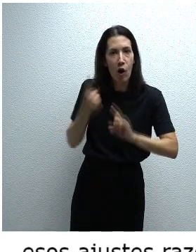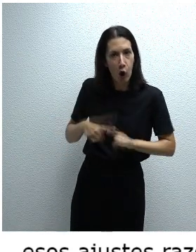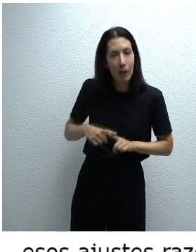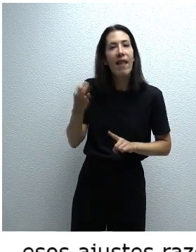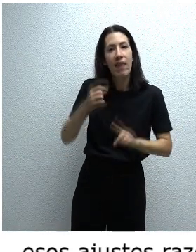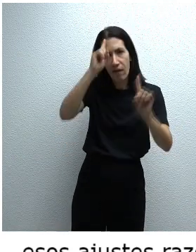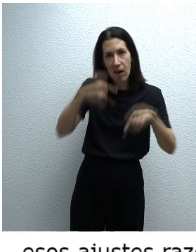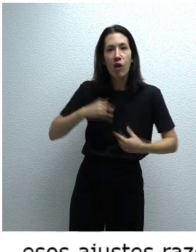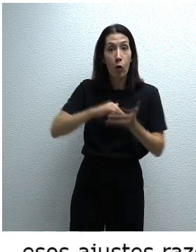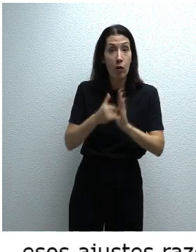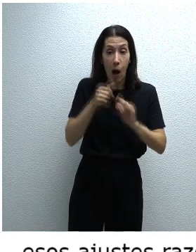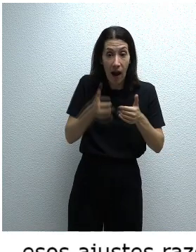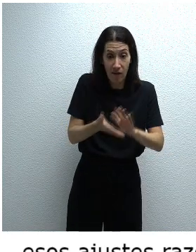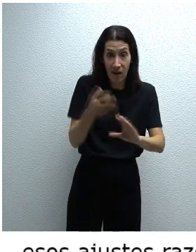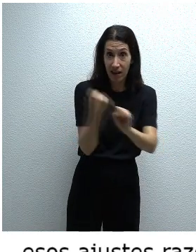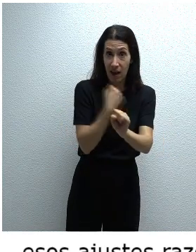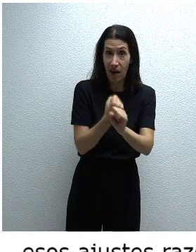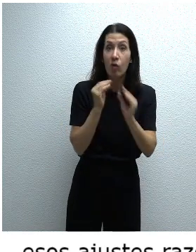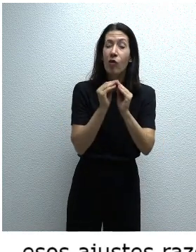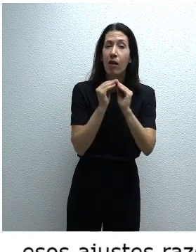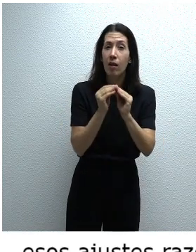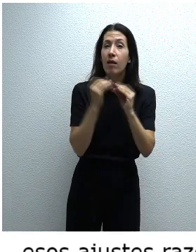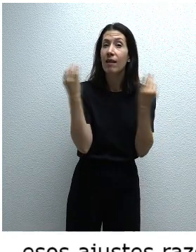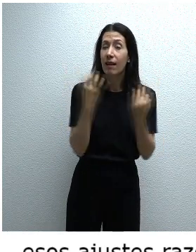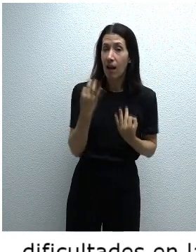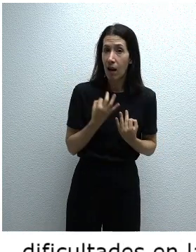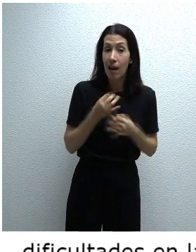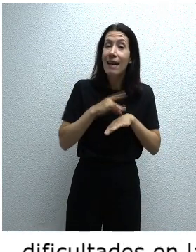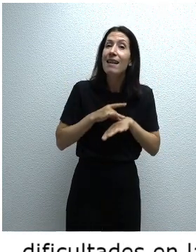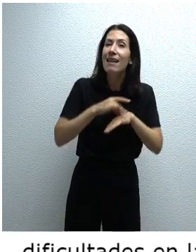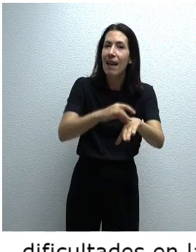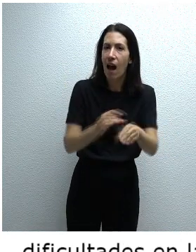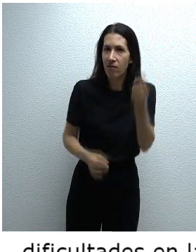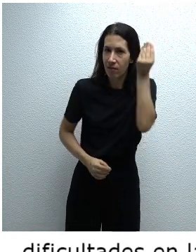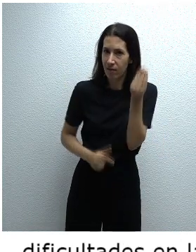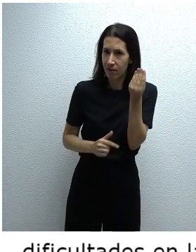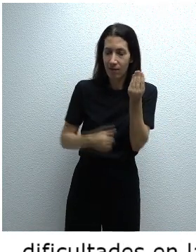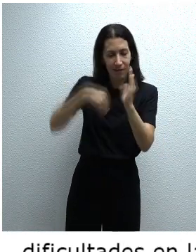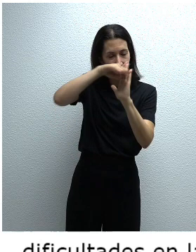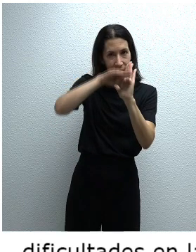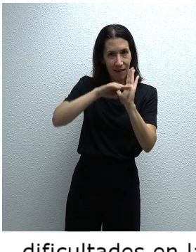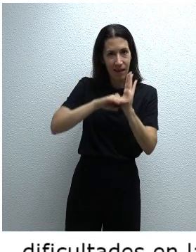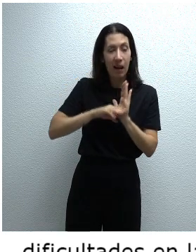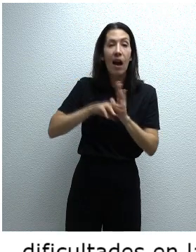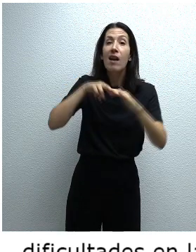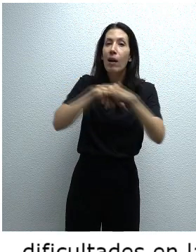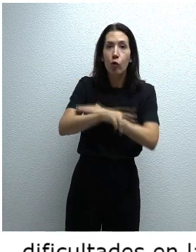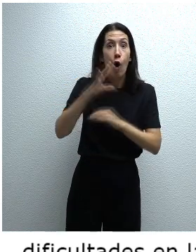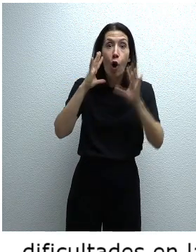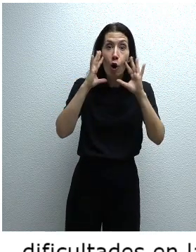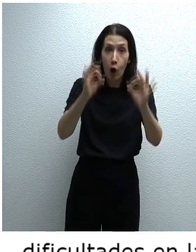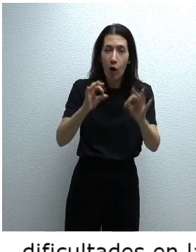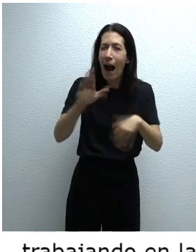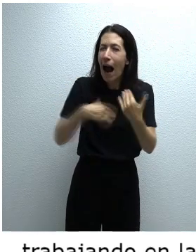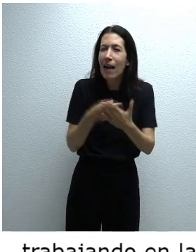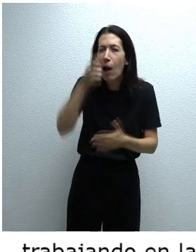trabajando en la elaboración, como bien conoce, de una guía de recursos para que, lógicamente, hasta en el pueblo